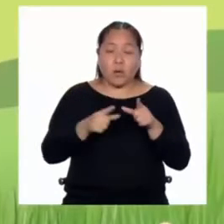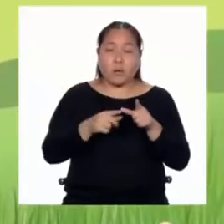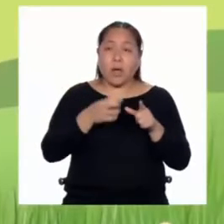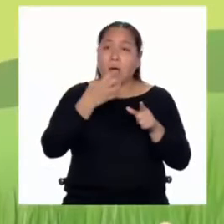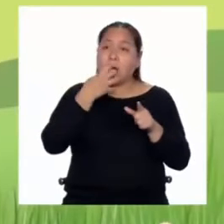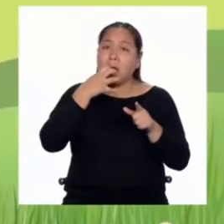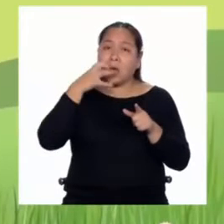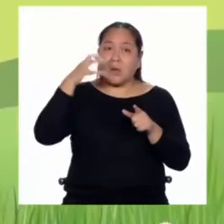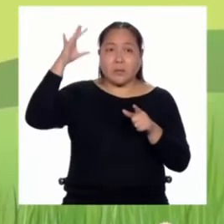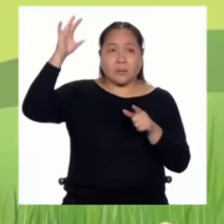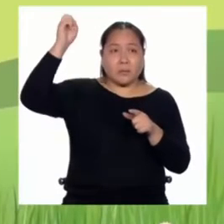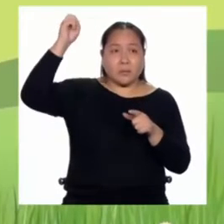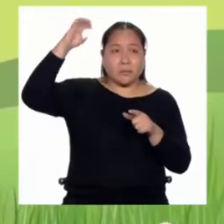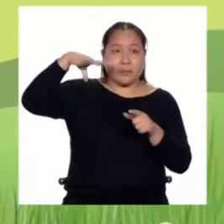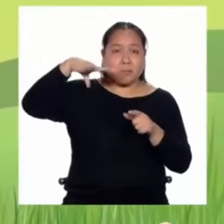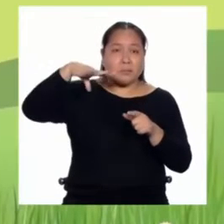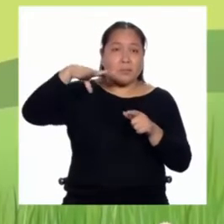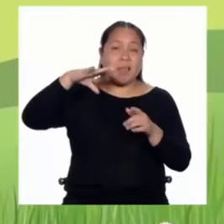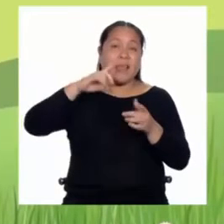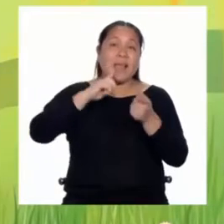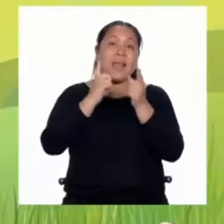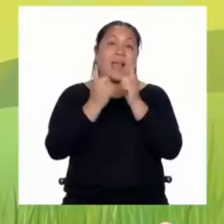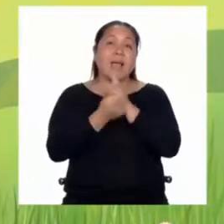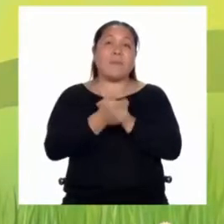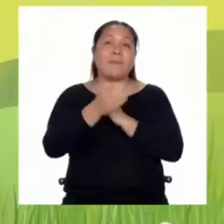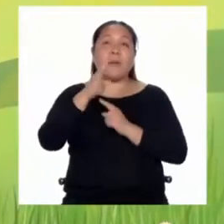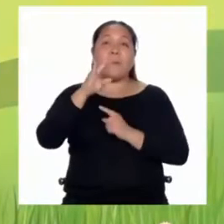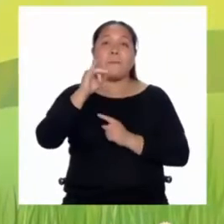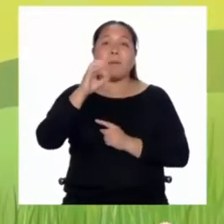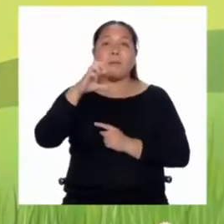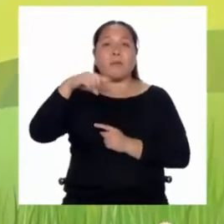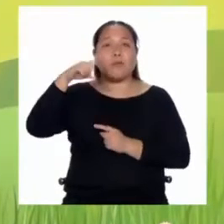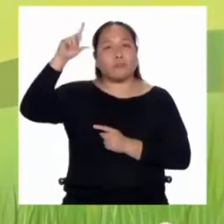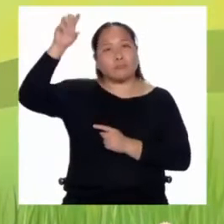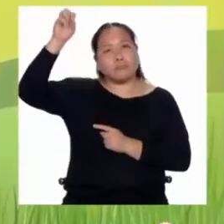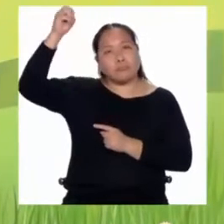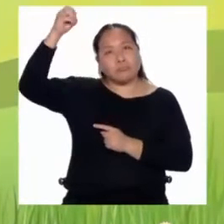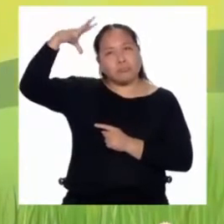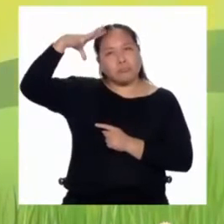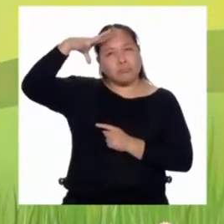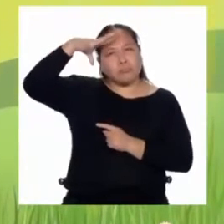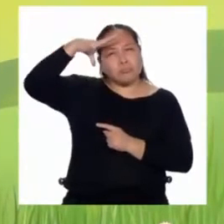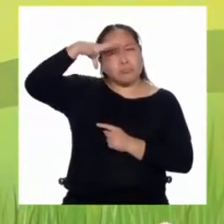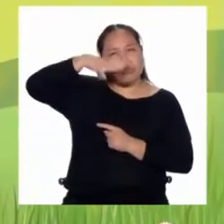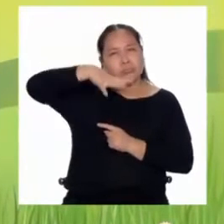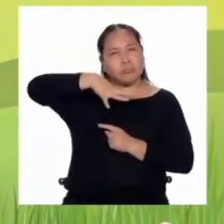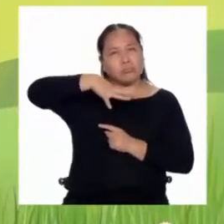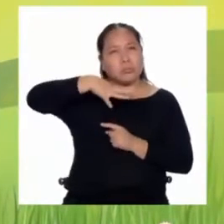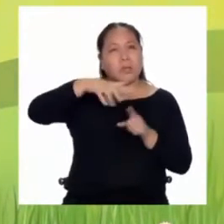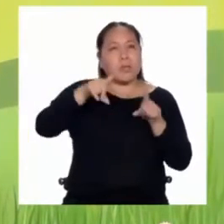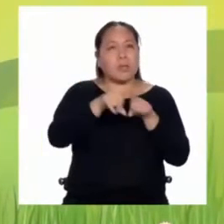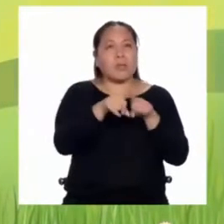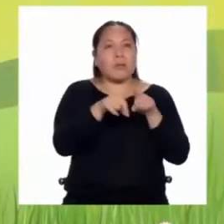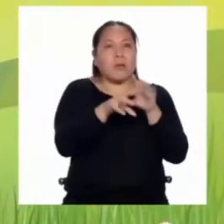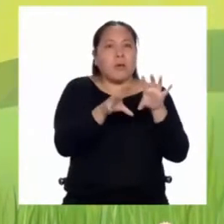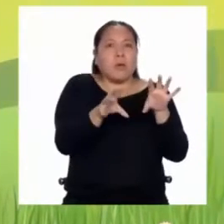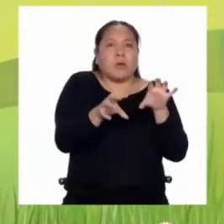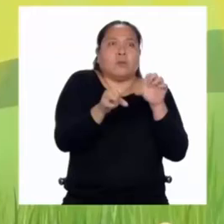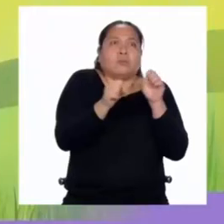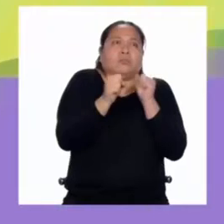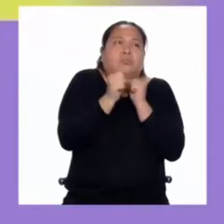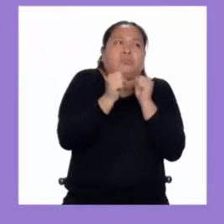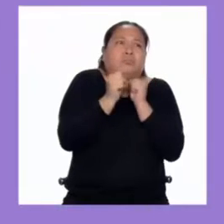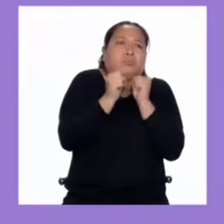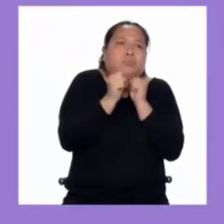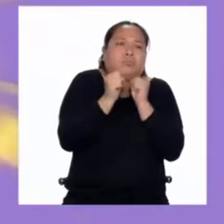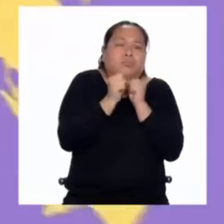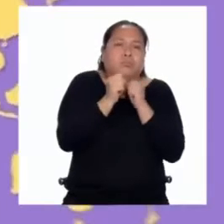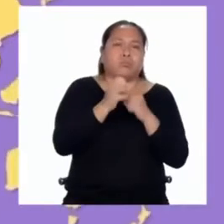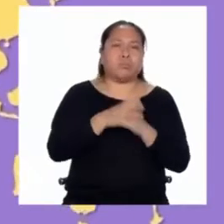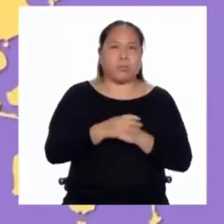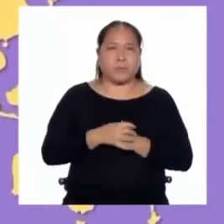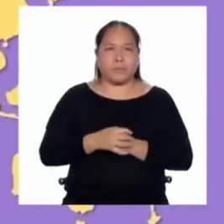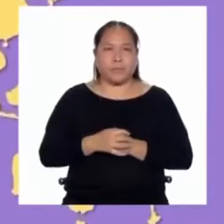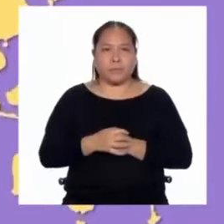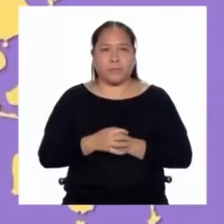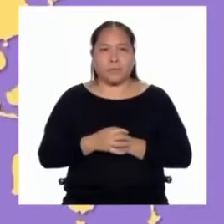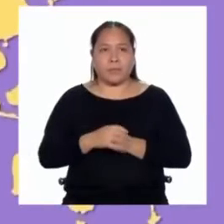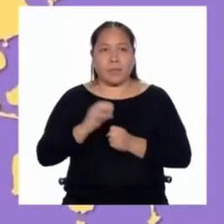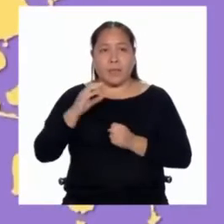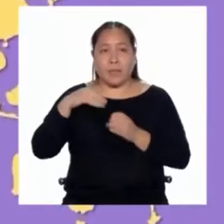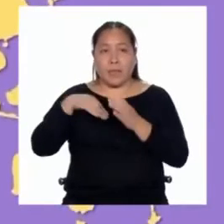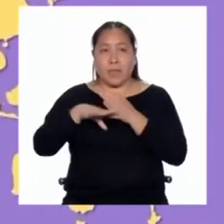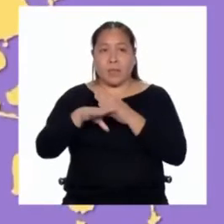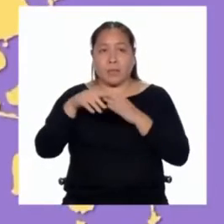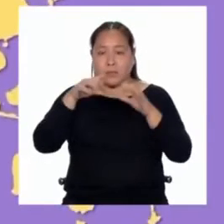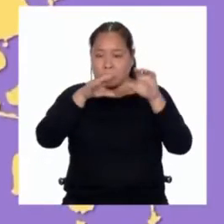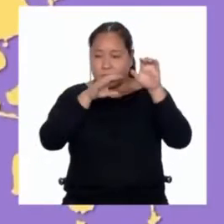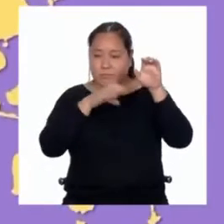algo así como bipolares, ya que presentan veranos muy cálidos y también inviernos muy fríos. Al interior de los continentes,